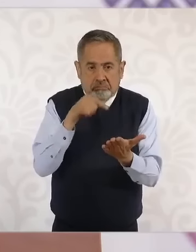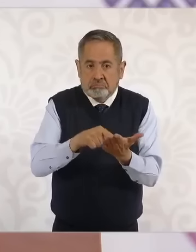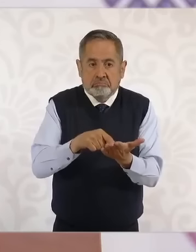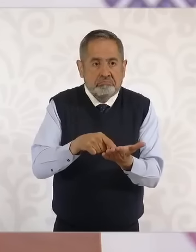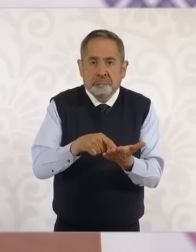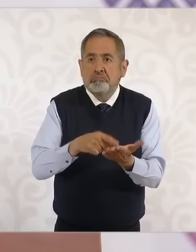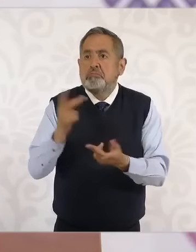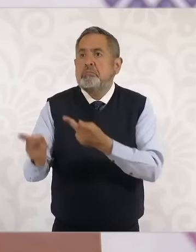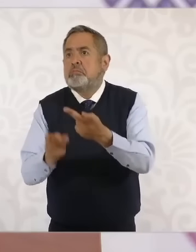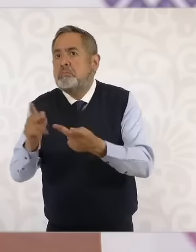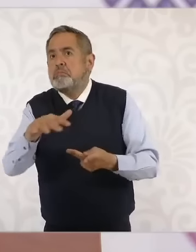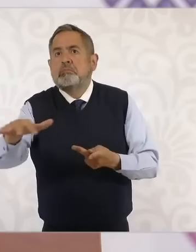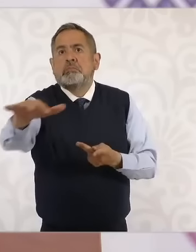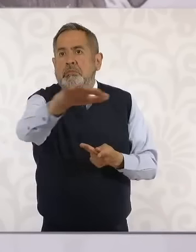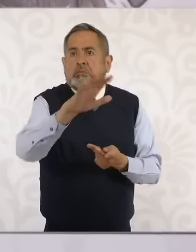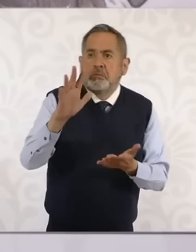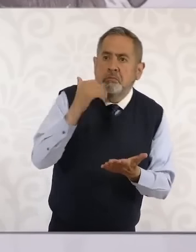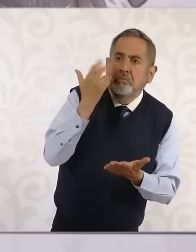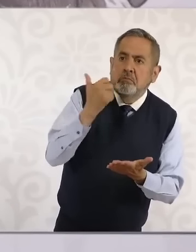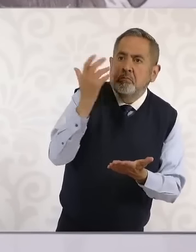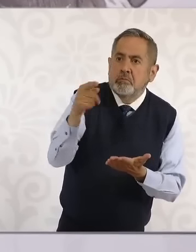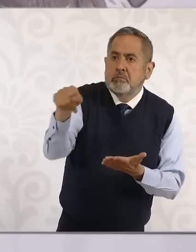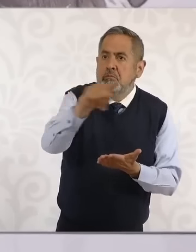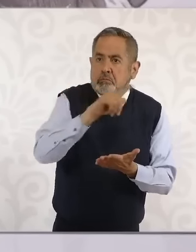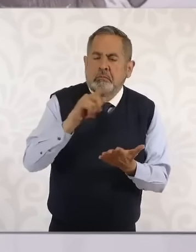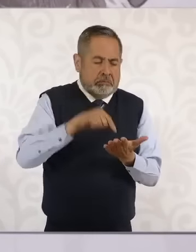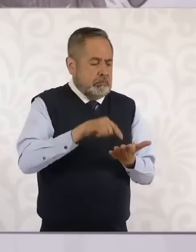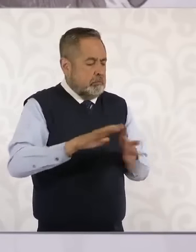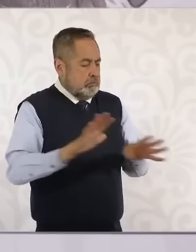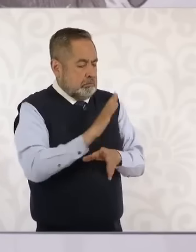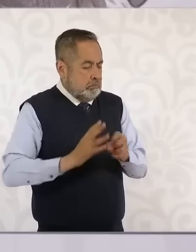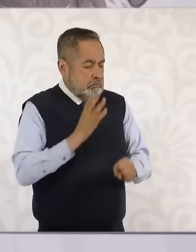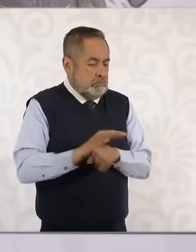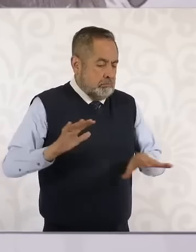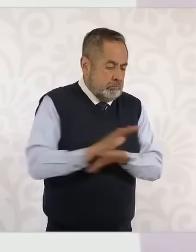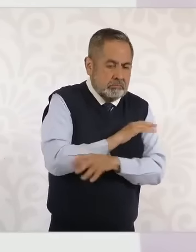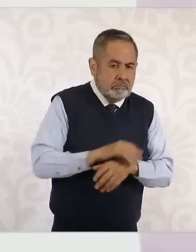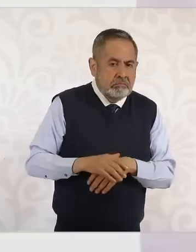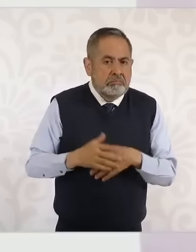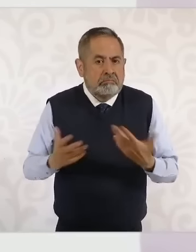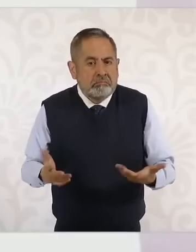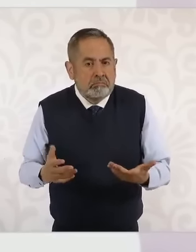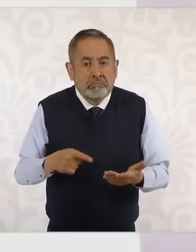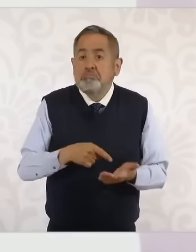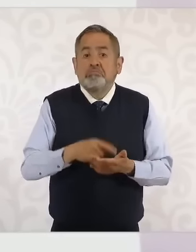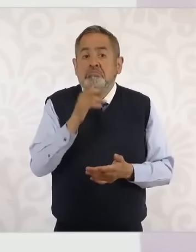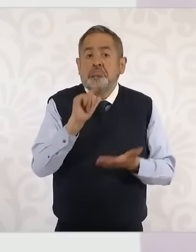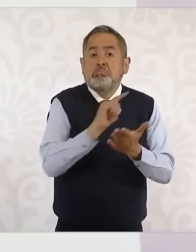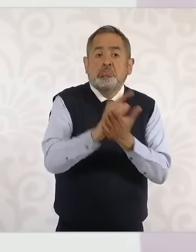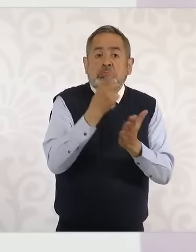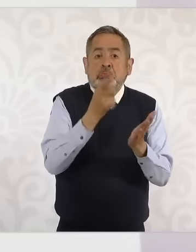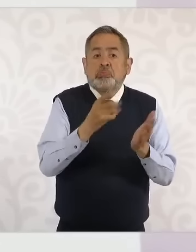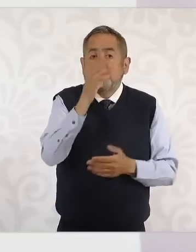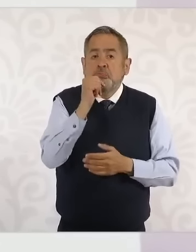verdad pues se podría consultar, ¿no?, sobre temas electorales. ¿Estás o no de acuerdo que haya plurinominales? ¿Estás o no de acuerdo